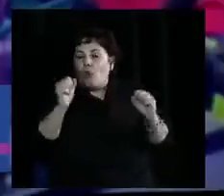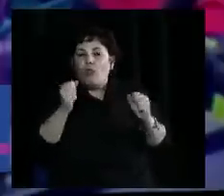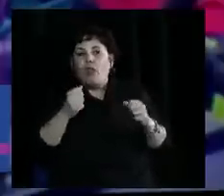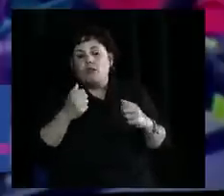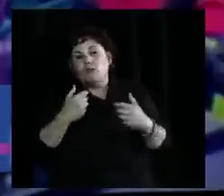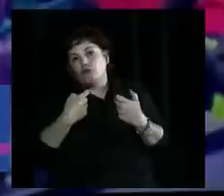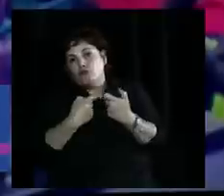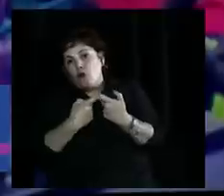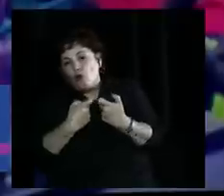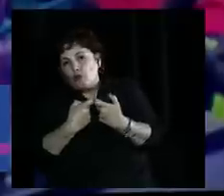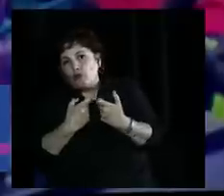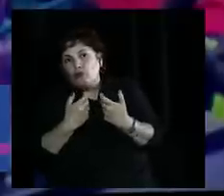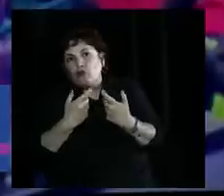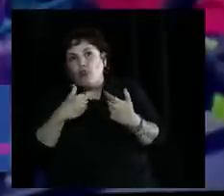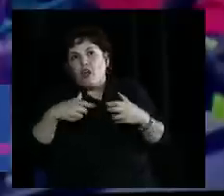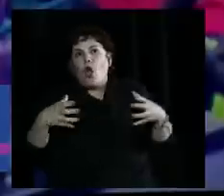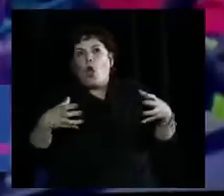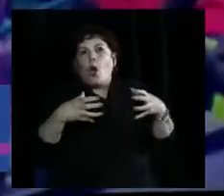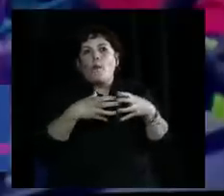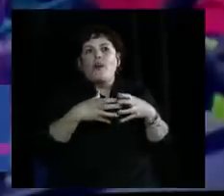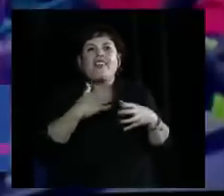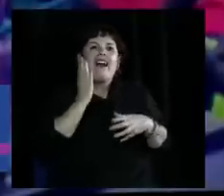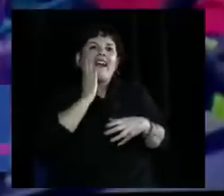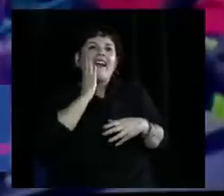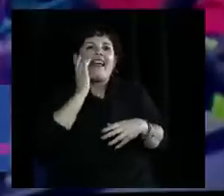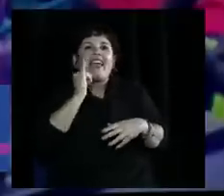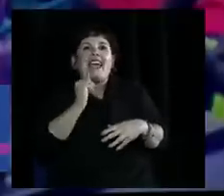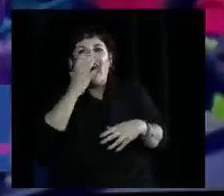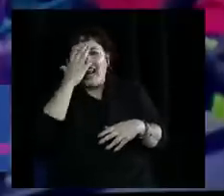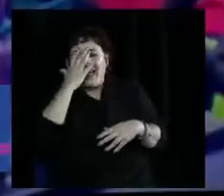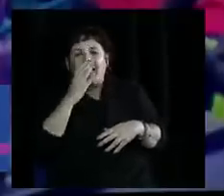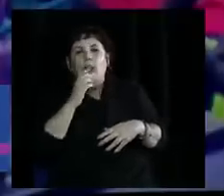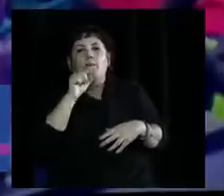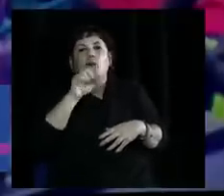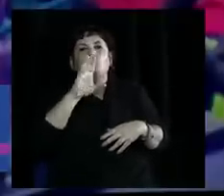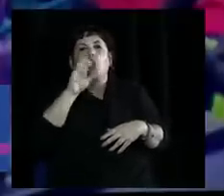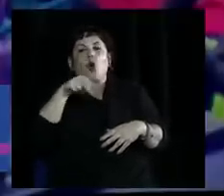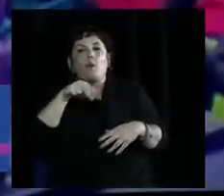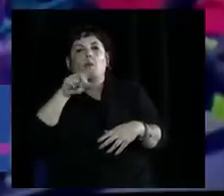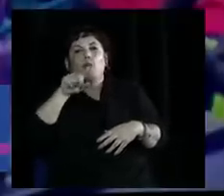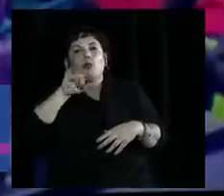hacete socio o socia de la comunidad de Caras y Caretas en